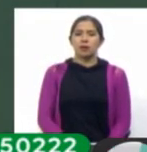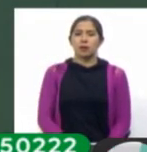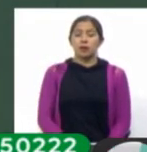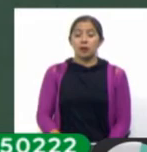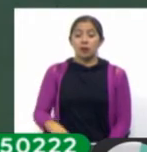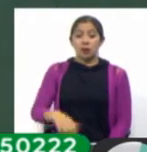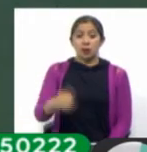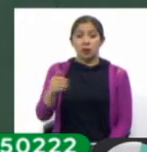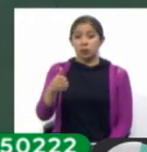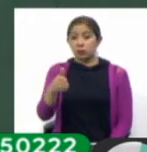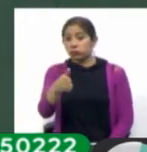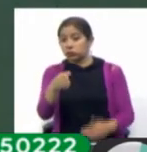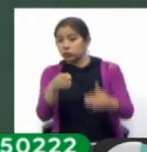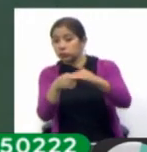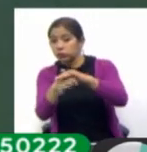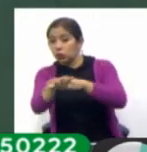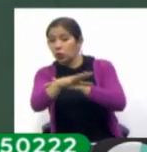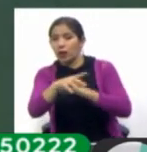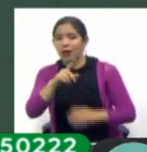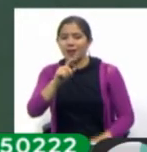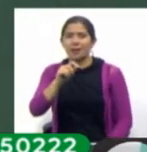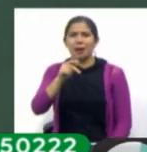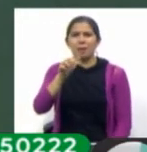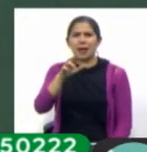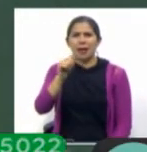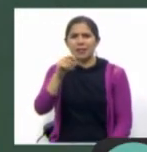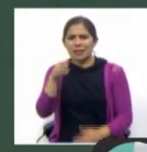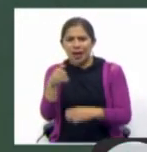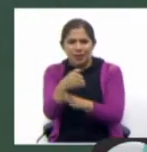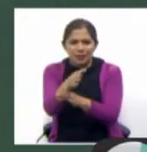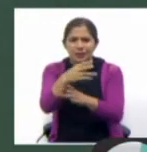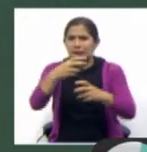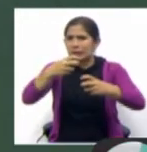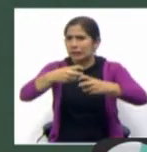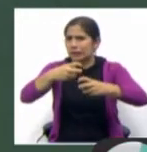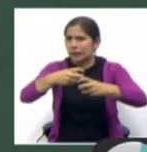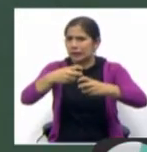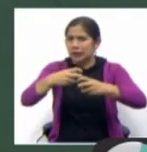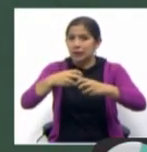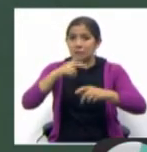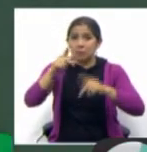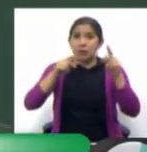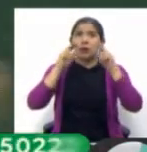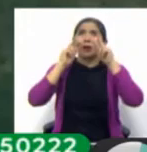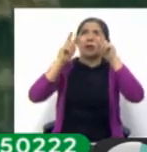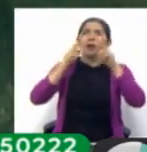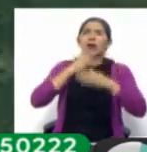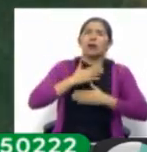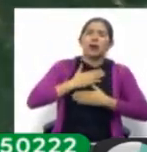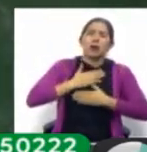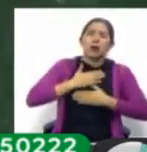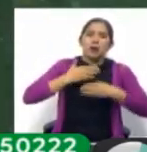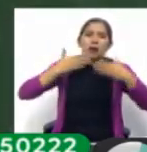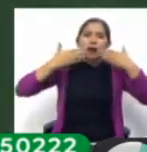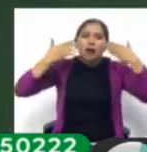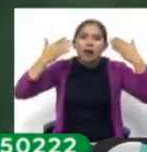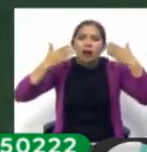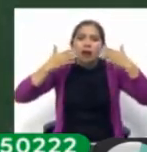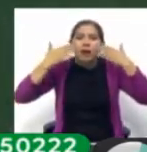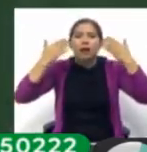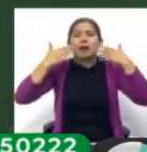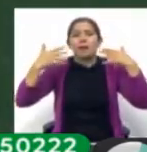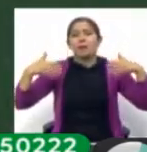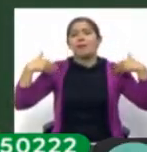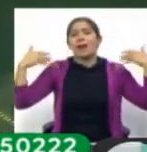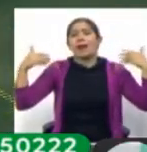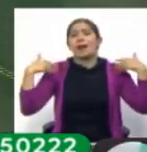El acceso a la serranía de Taperas es muy complejo. Pobladores de este sector presenciaron con alegría y celebraron la primera descarga de agua